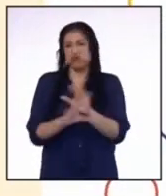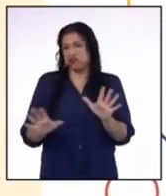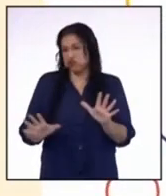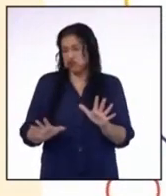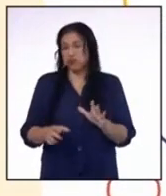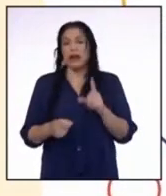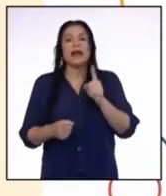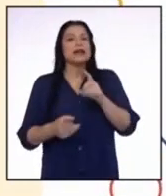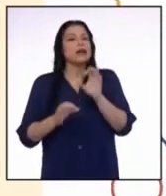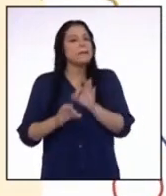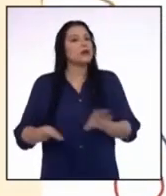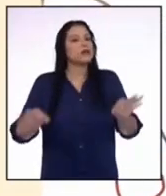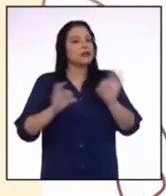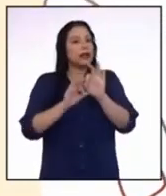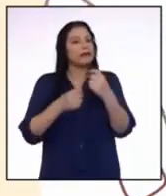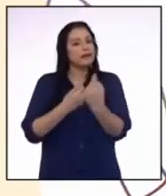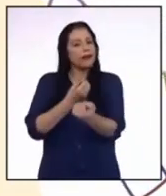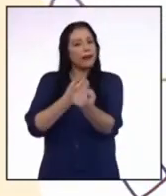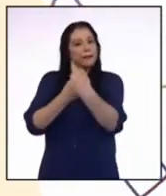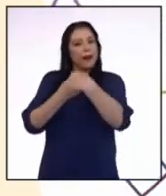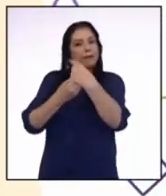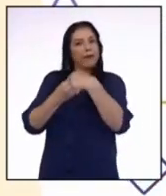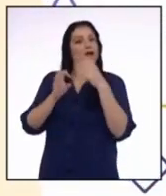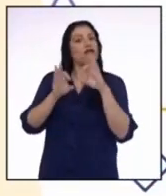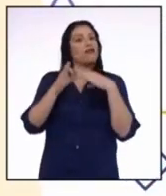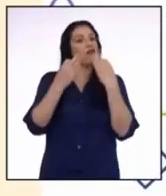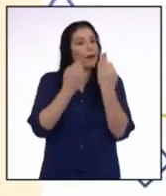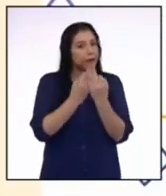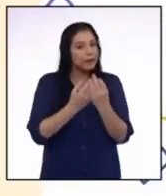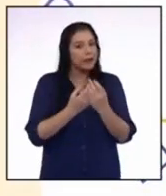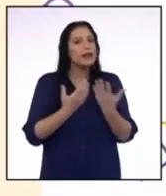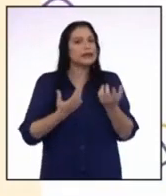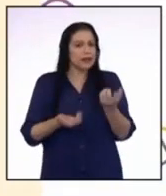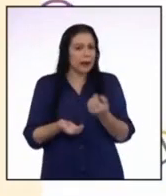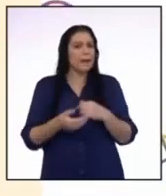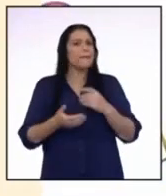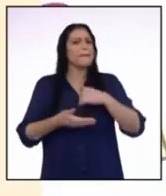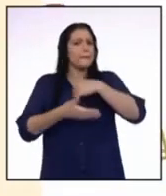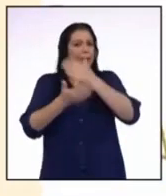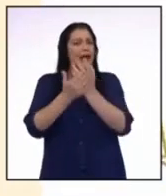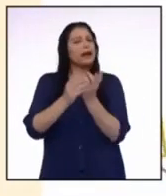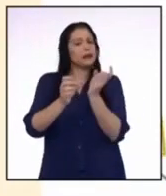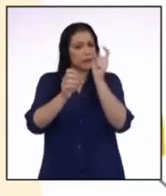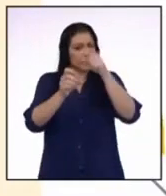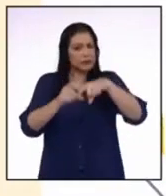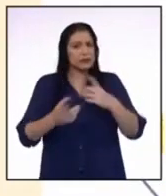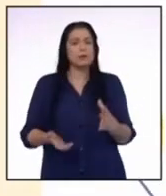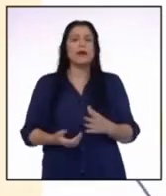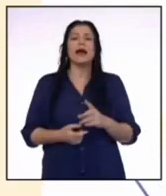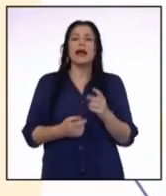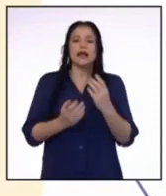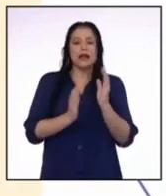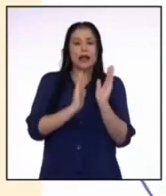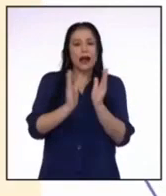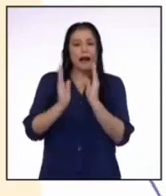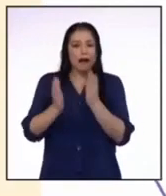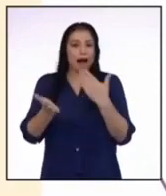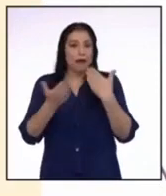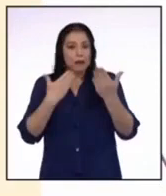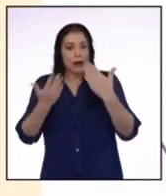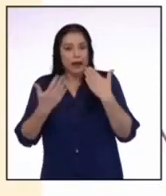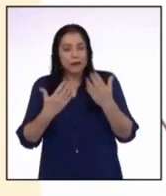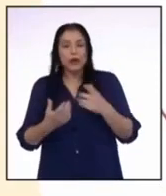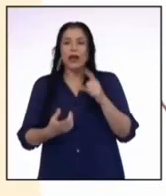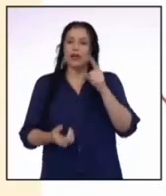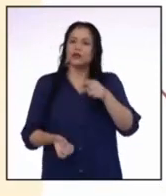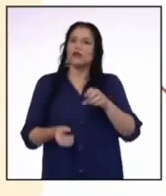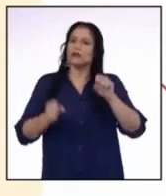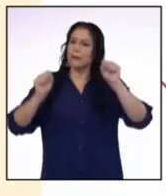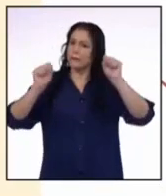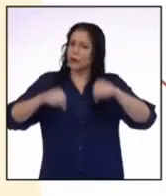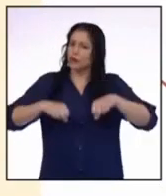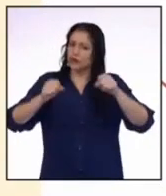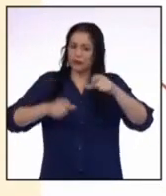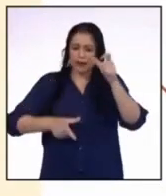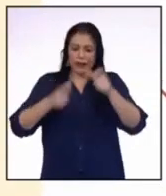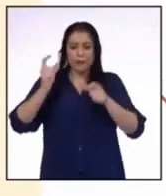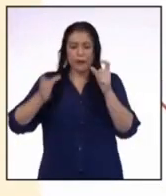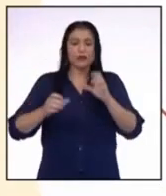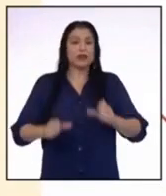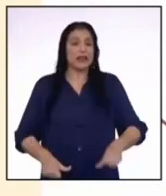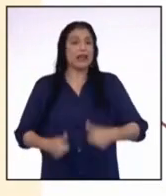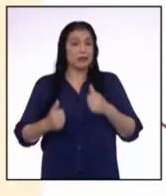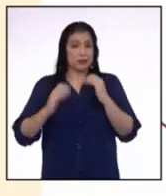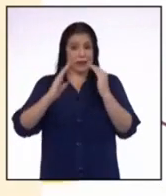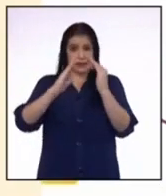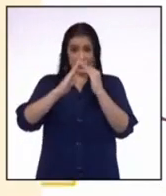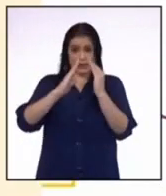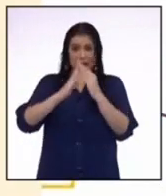Es importante que todos los miembros de una familia participen en su elaboración y lo hagan de manera coordinada. Esto hará posible que las personas que viven en